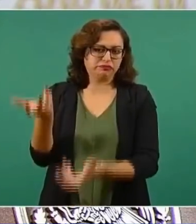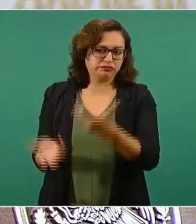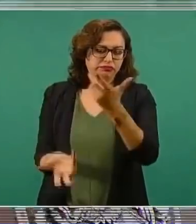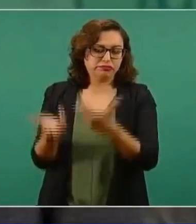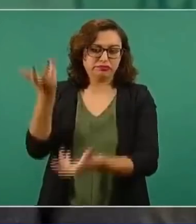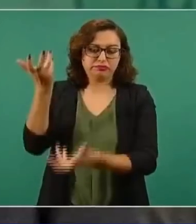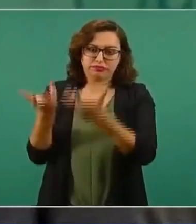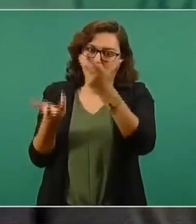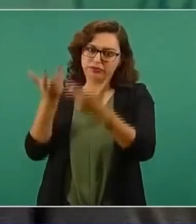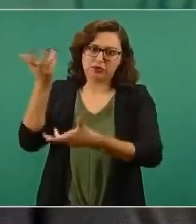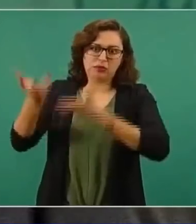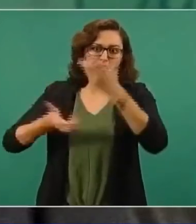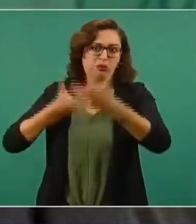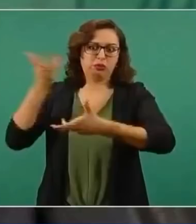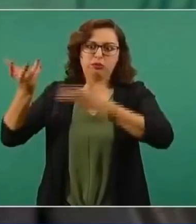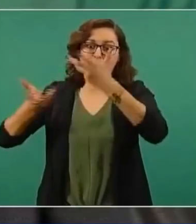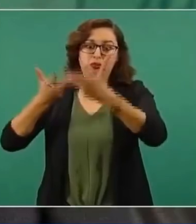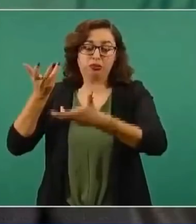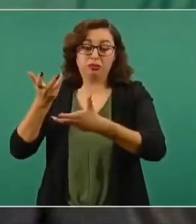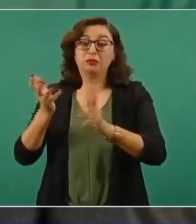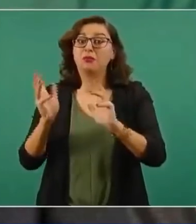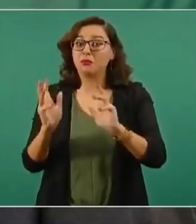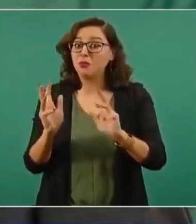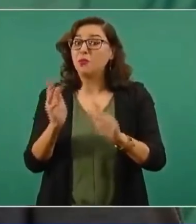y pudo haber